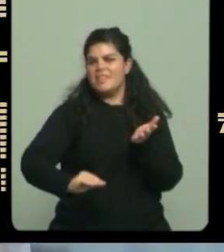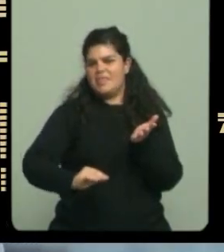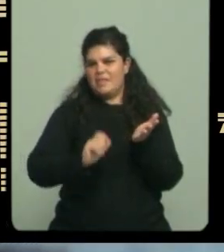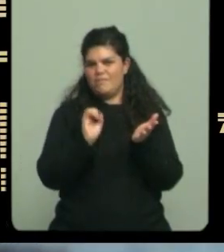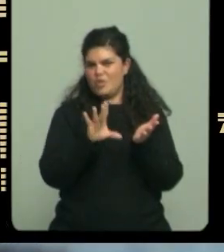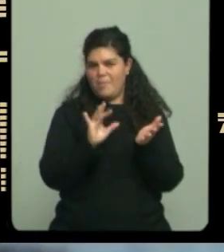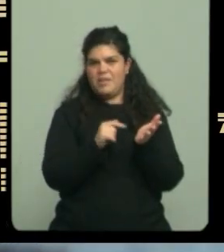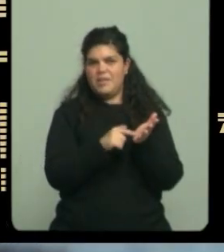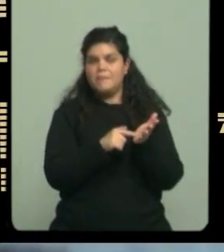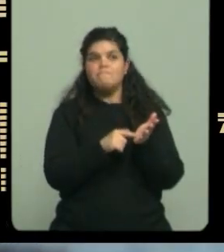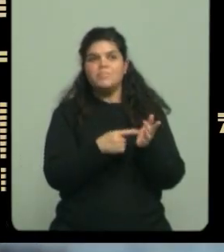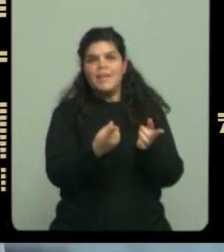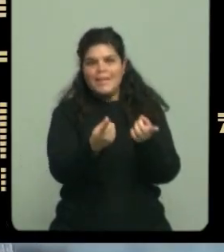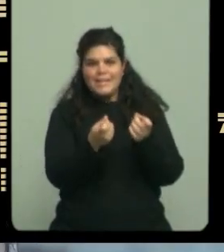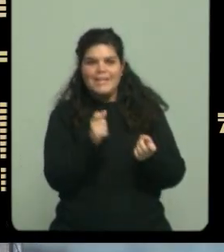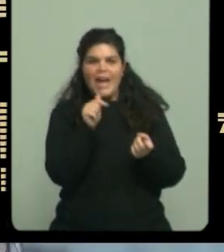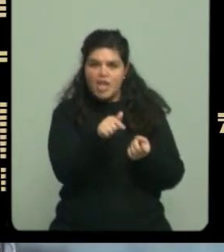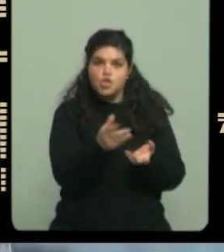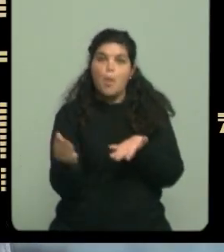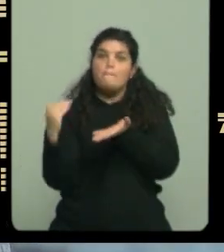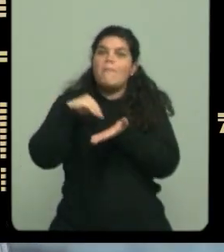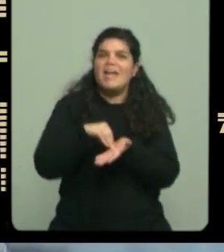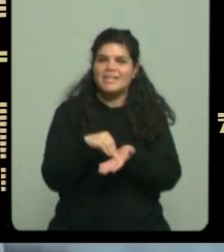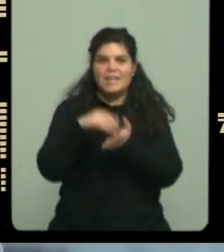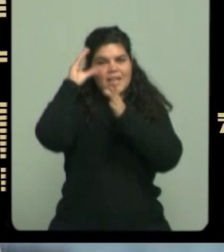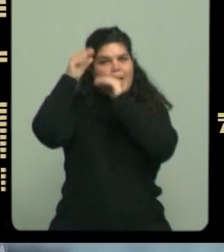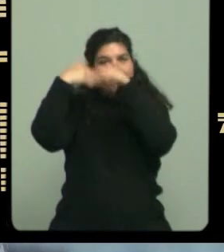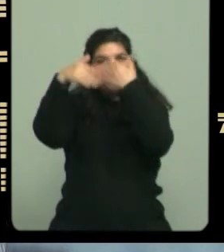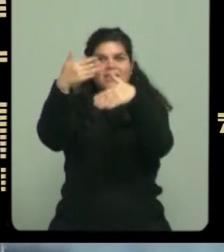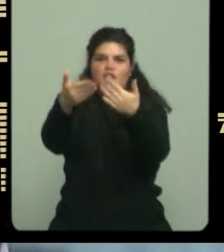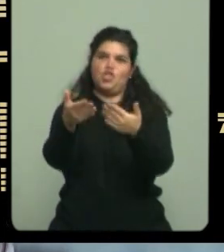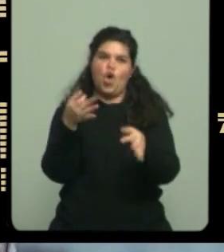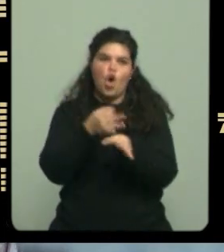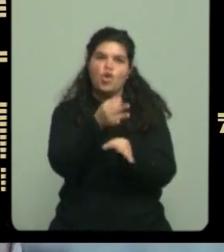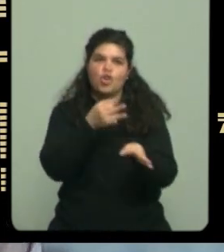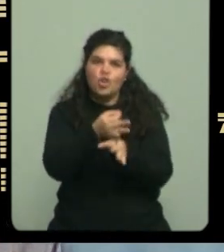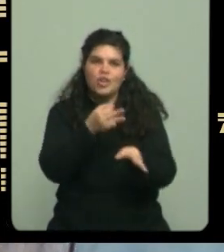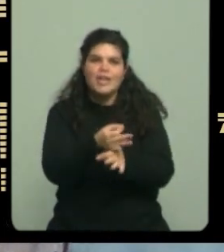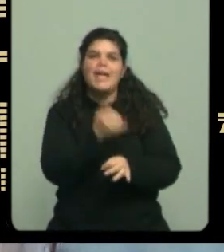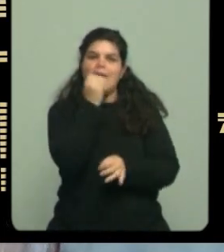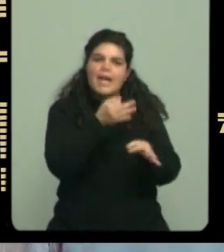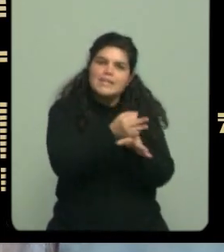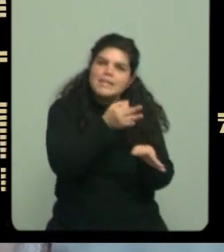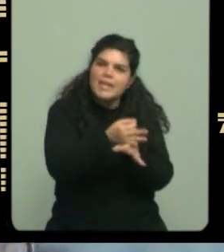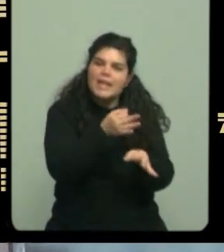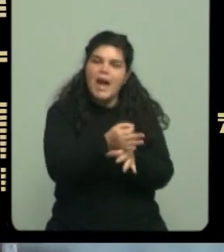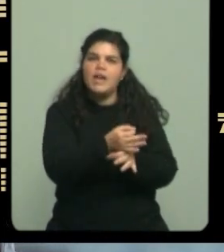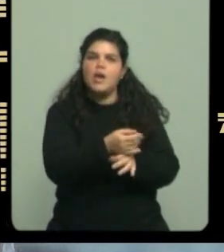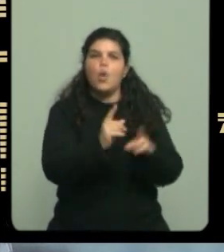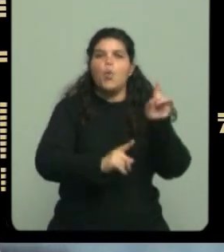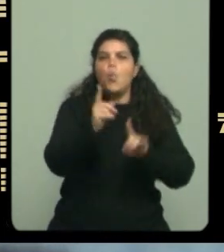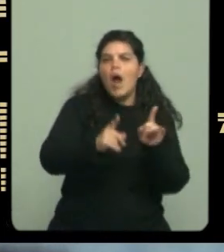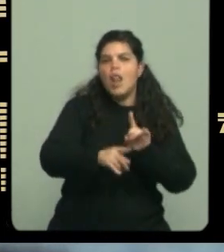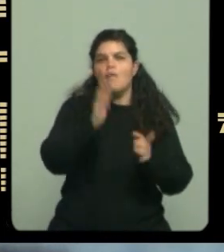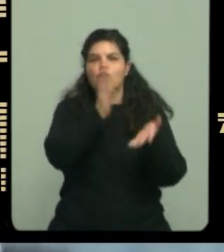en conjunto con una capacitación, con una formación, de decir, mira, esto que estás haciendo es violencia, está mal, estás perjudicando